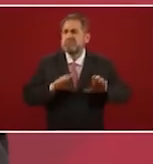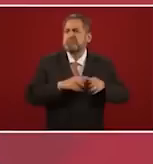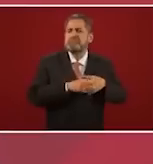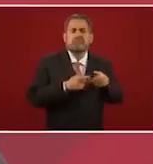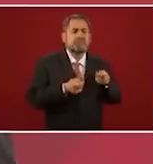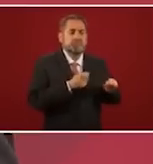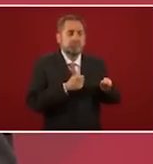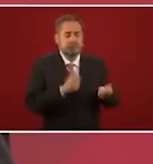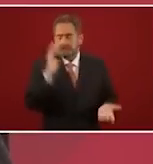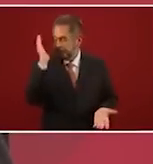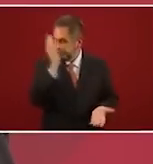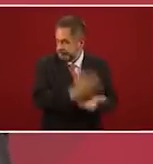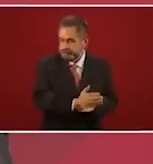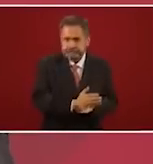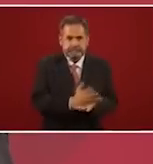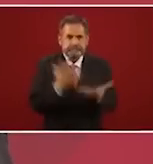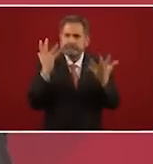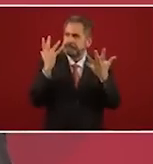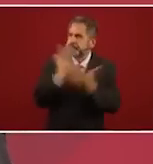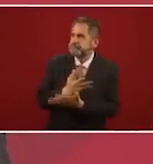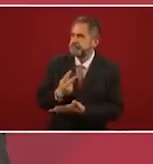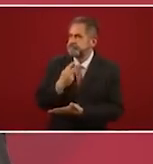y se les acabó el negocio.